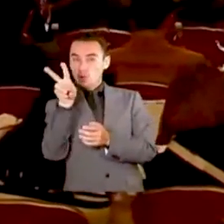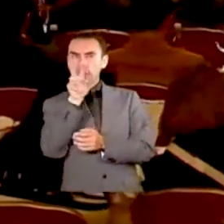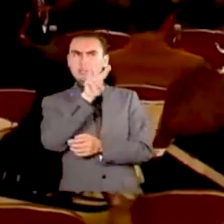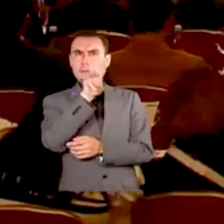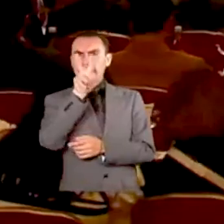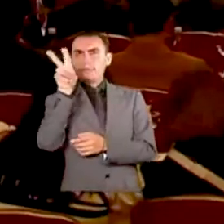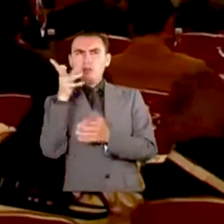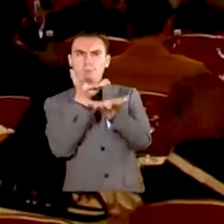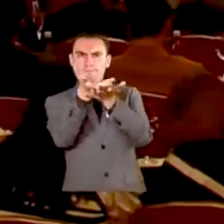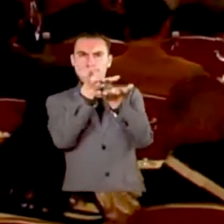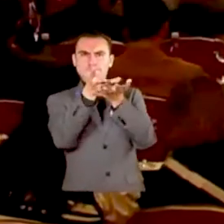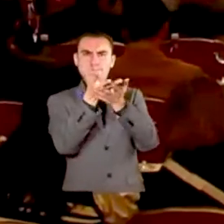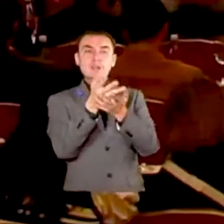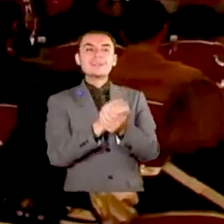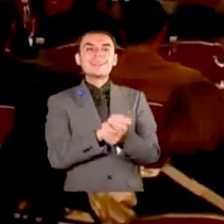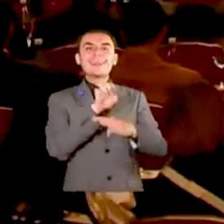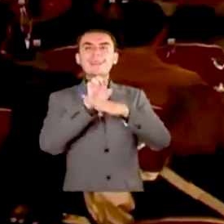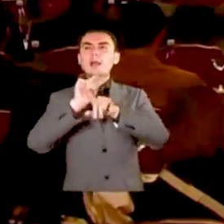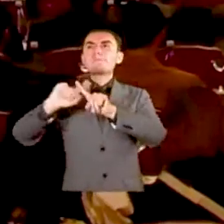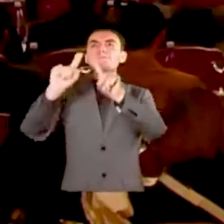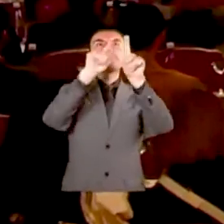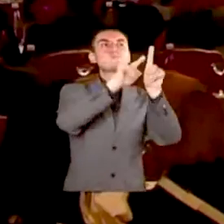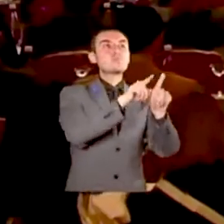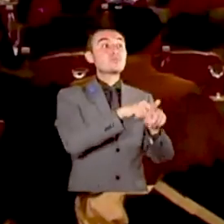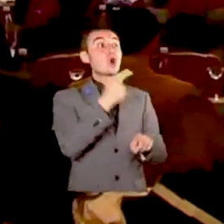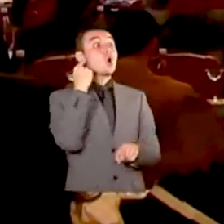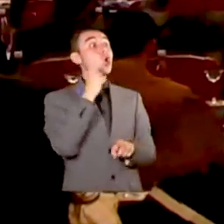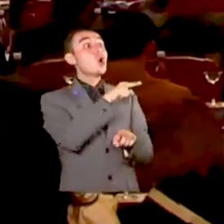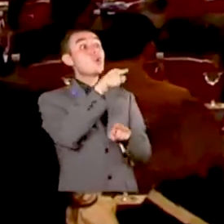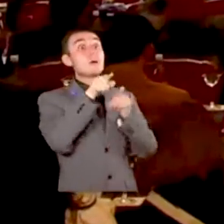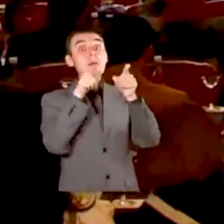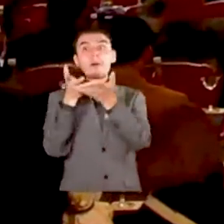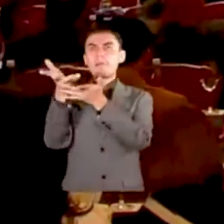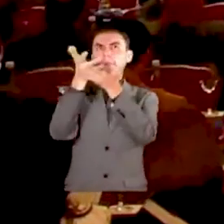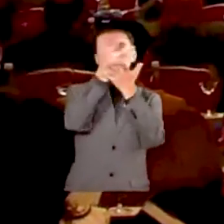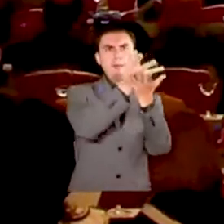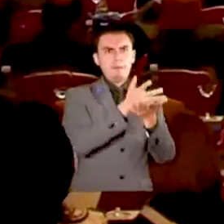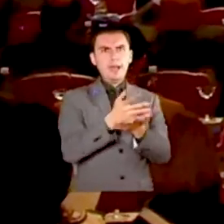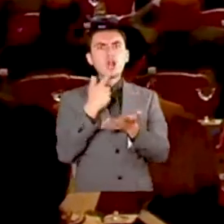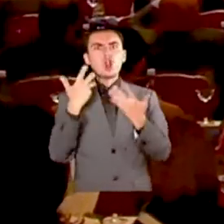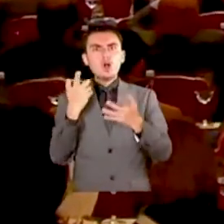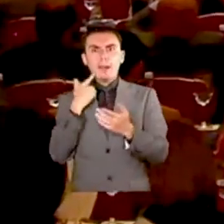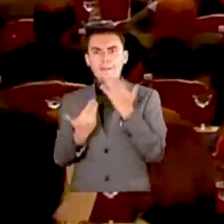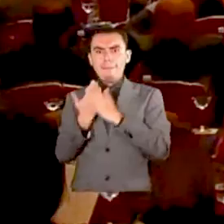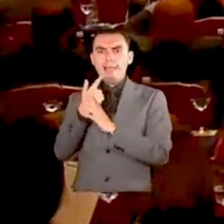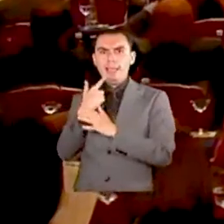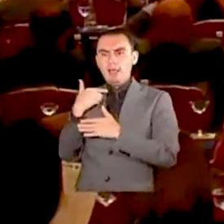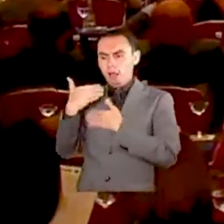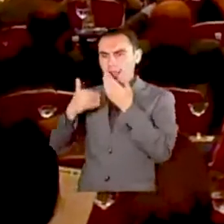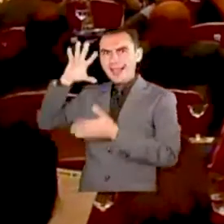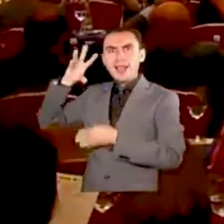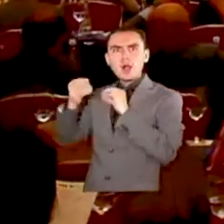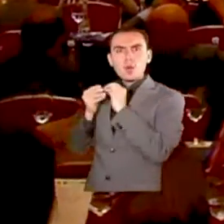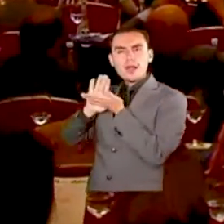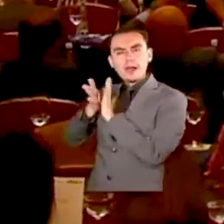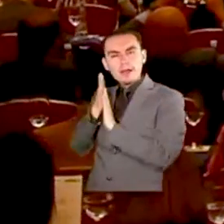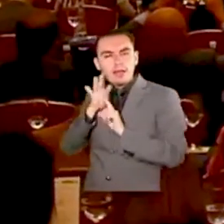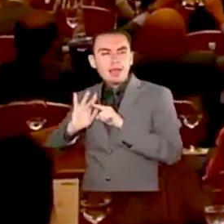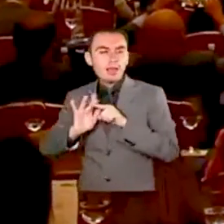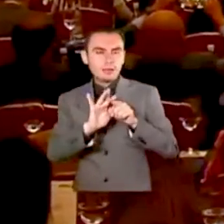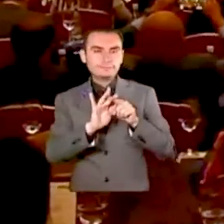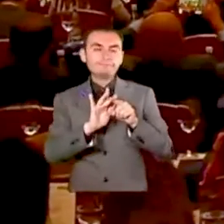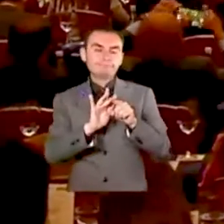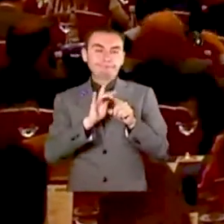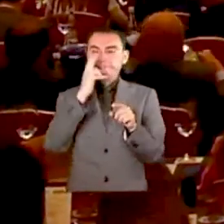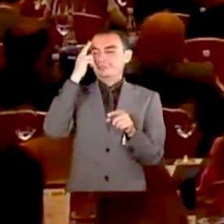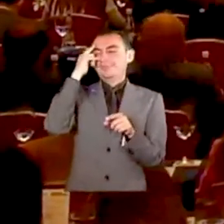se dieron a estas entidades que tienen que ver con la implementación del acuerdo de paz. Por supuesto que se requieren mayores